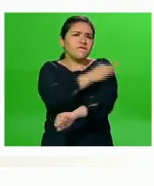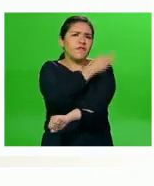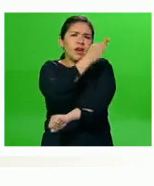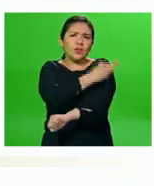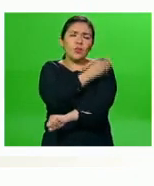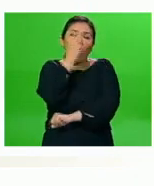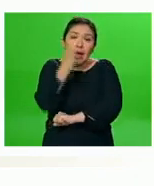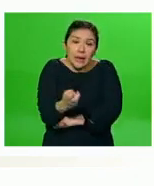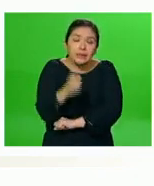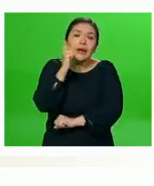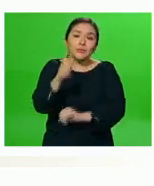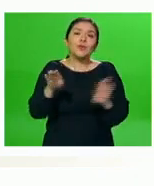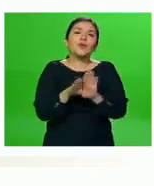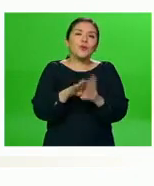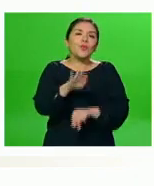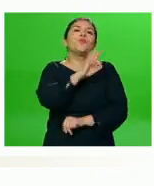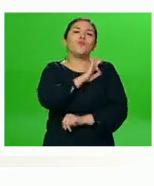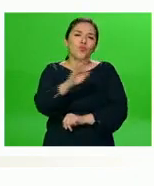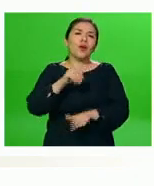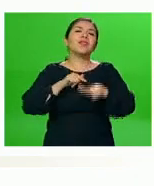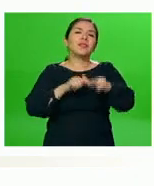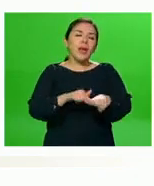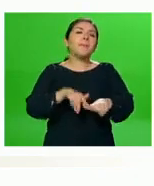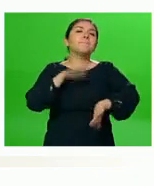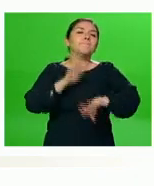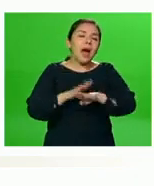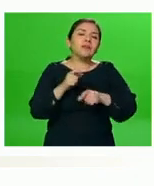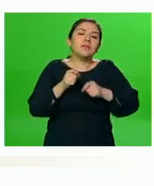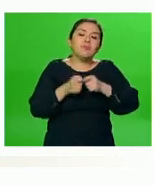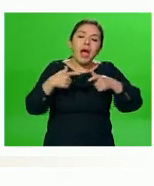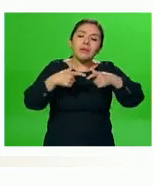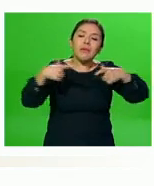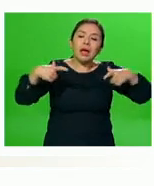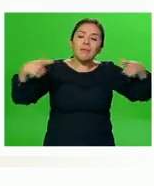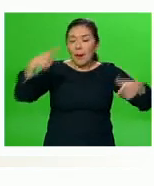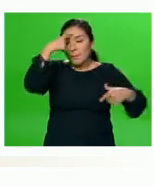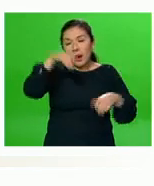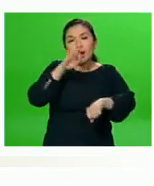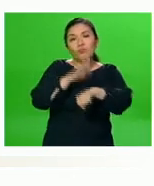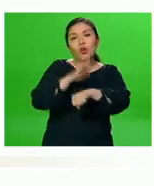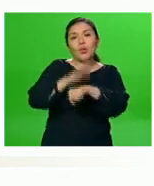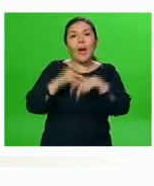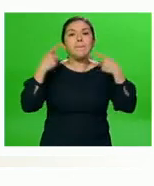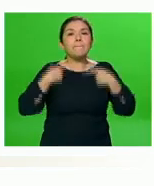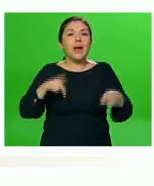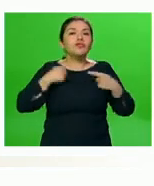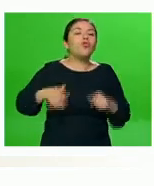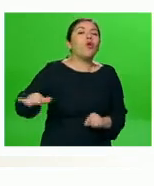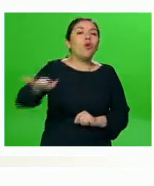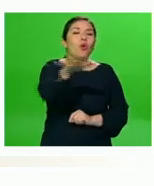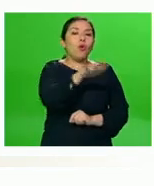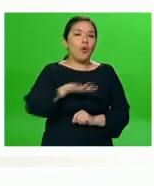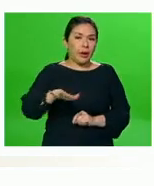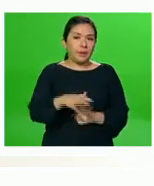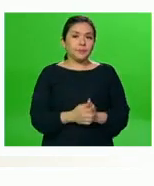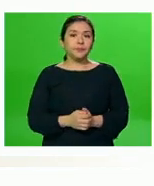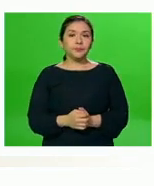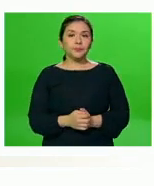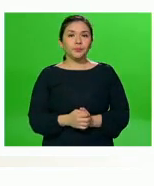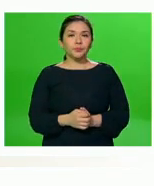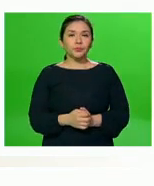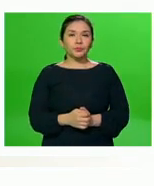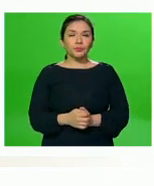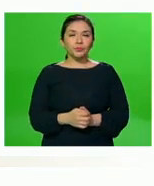que obviamente podremos seguir avanzando día con día para lograr los objetivos de la estrategia nacional sino en una siguiente